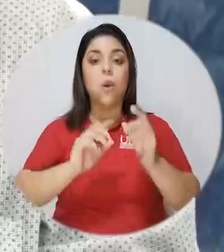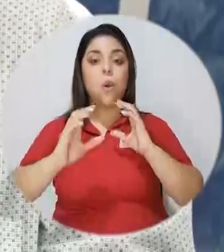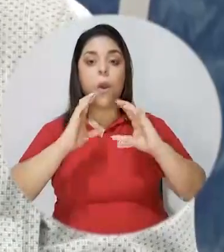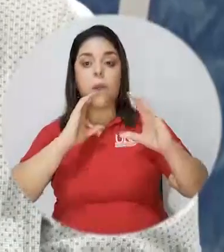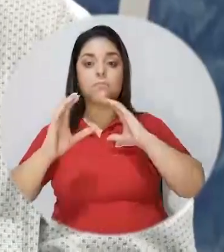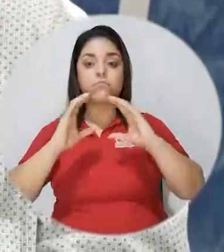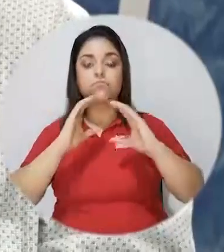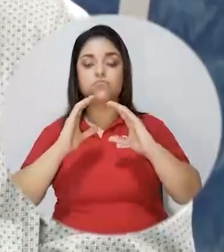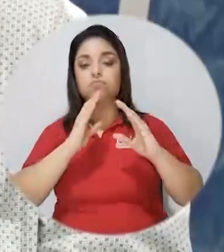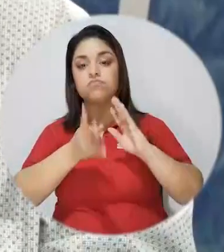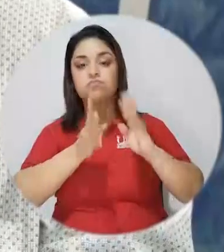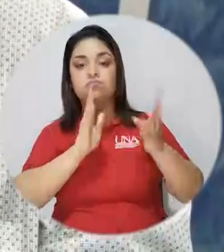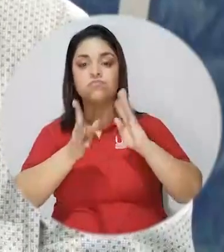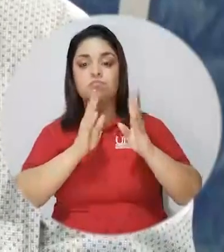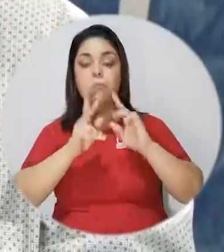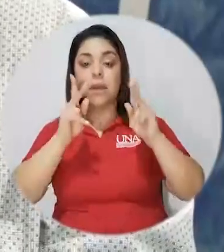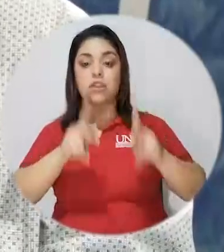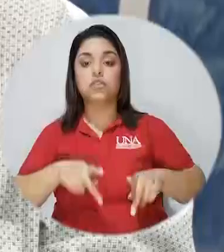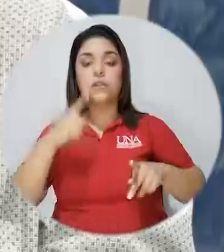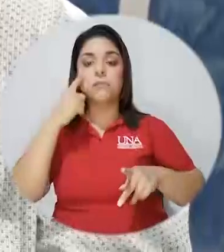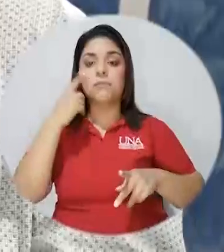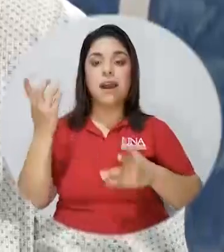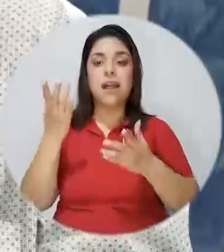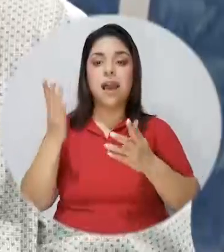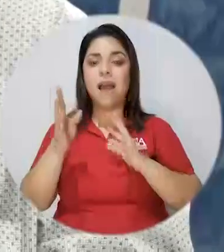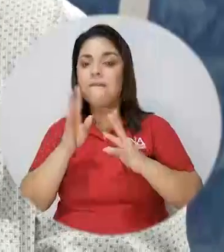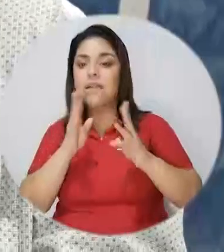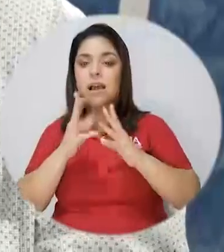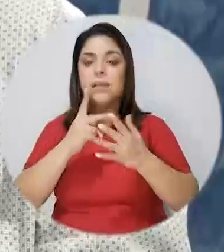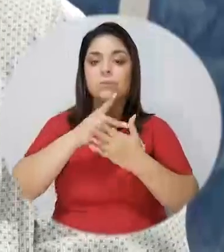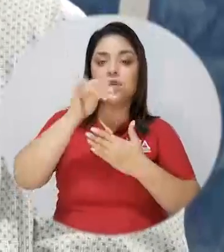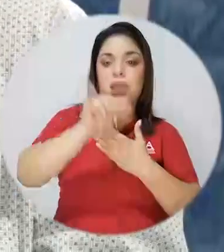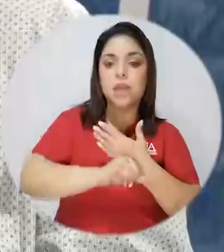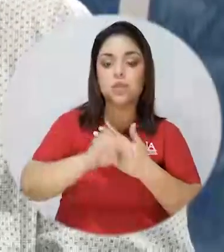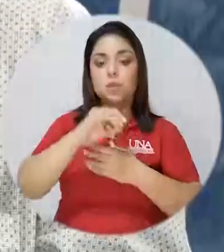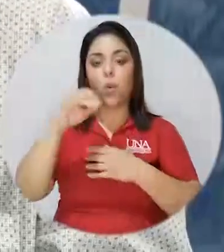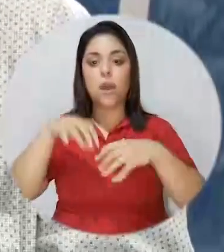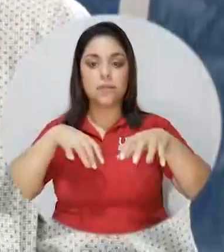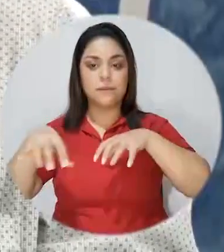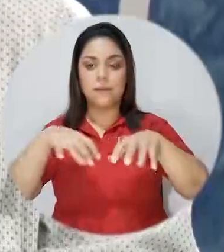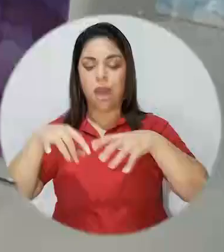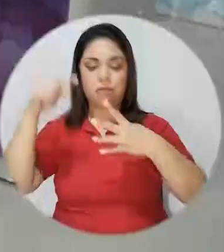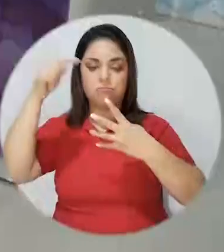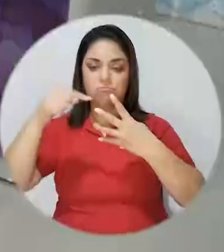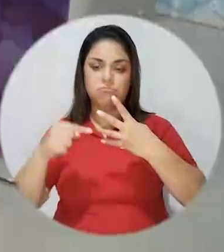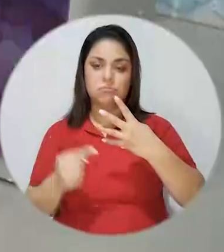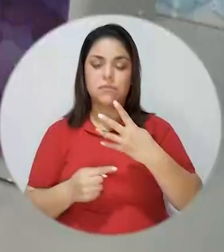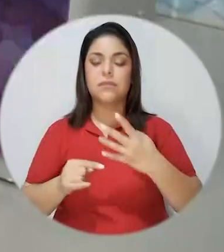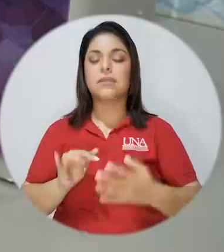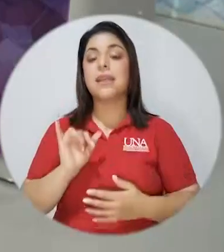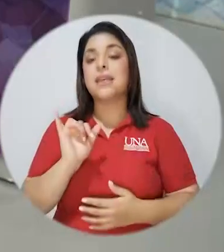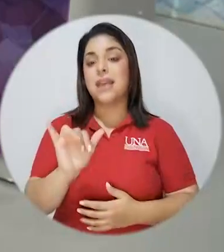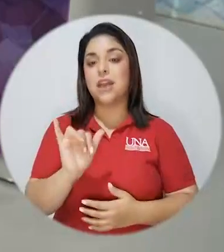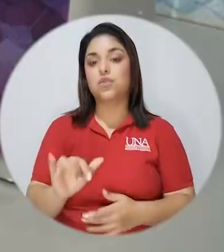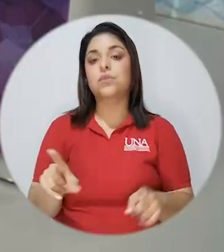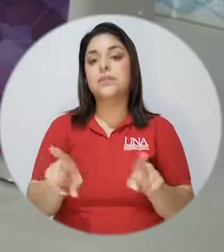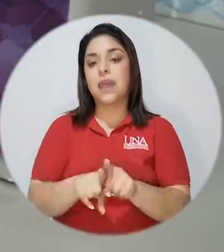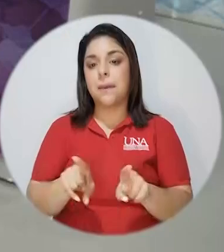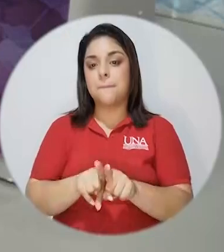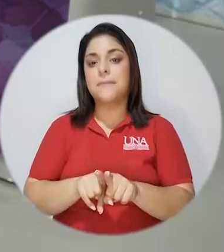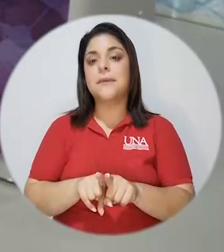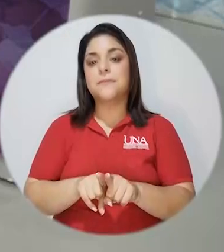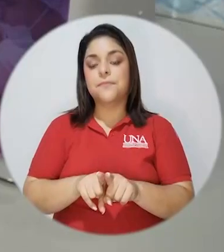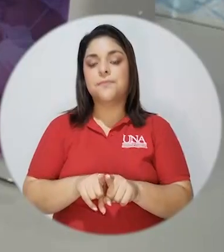esas conversaciones entre personas para avanzar en proyectos o en actividades etcétera. Eso es algo que